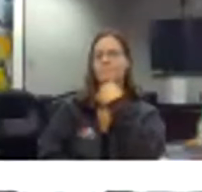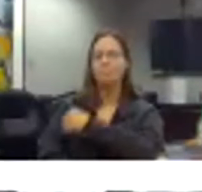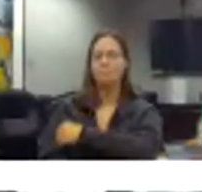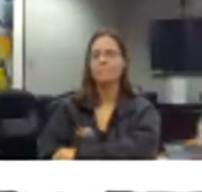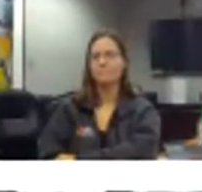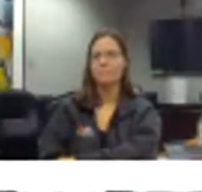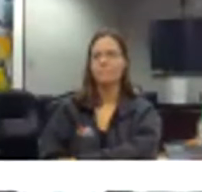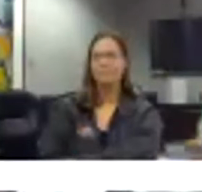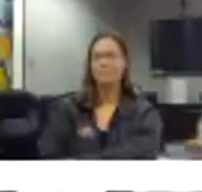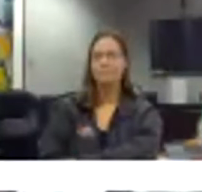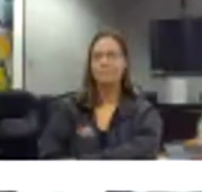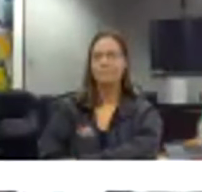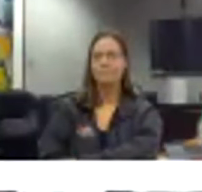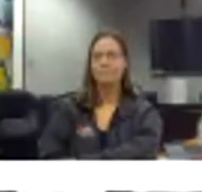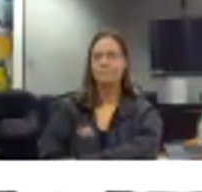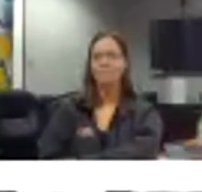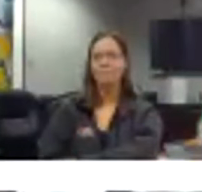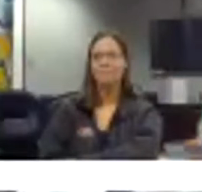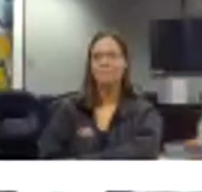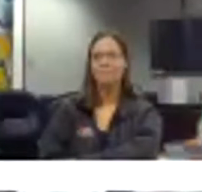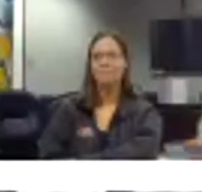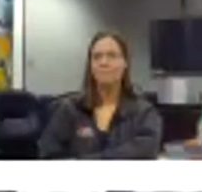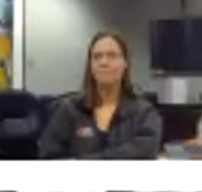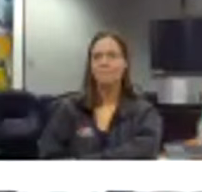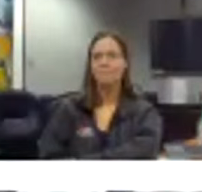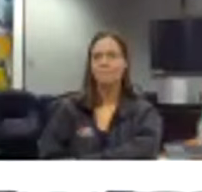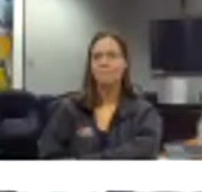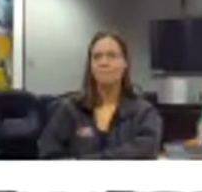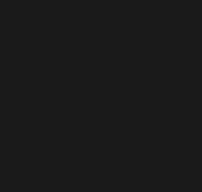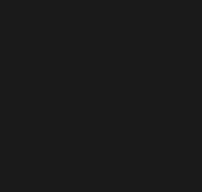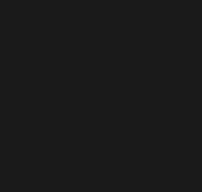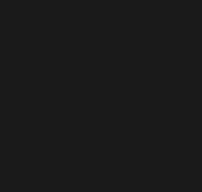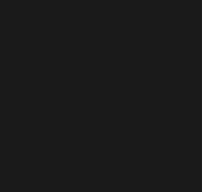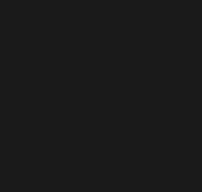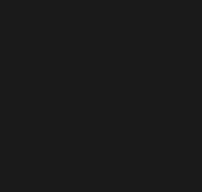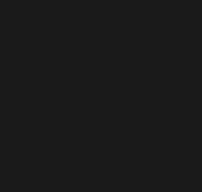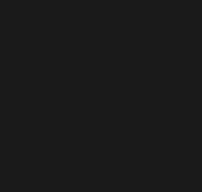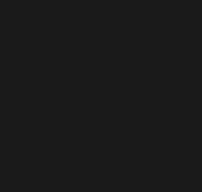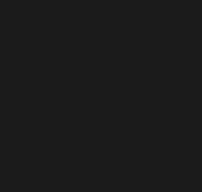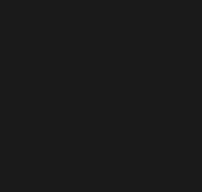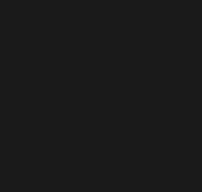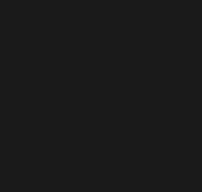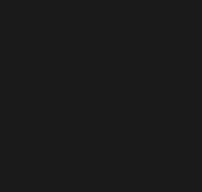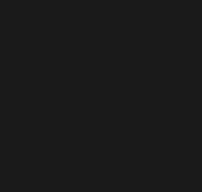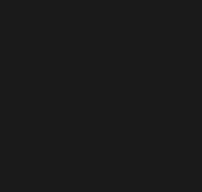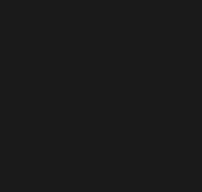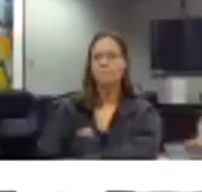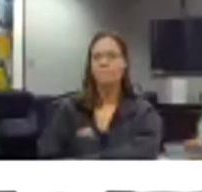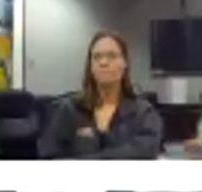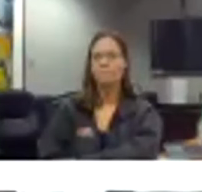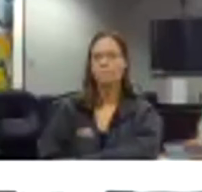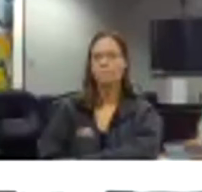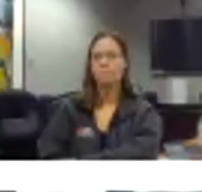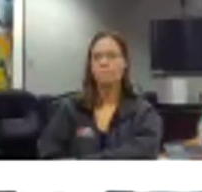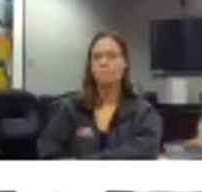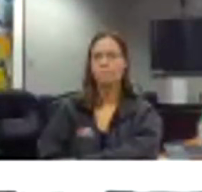mí. Cuando vine a este país fue gran maravilla, porque empecé a trabajar, y más ahora